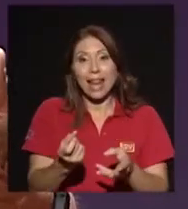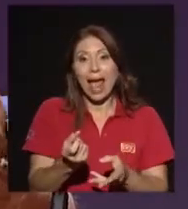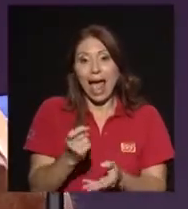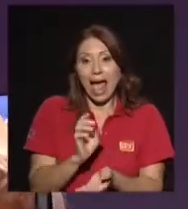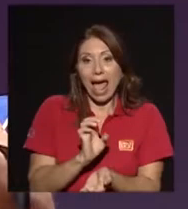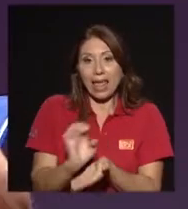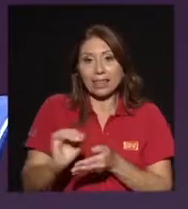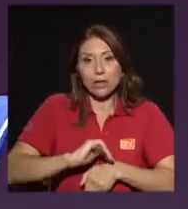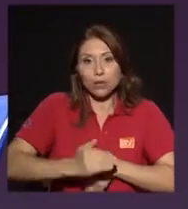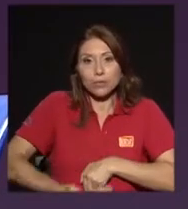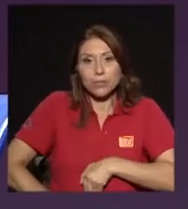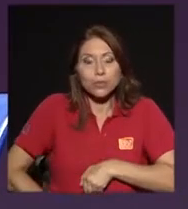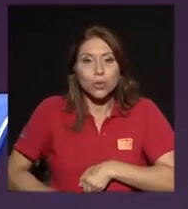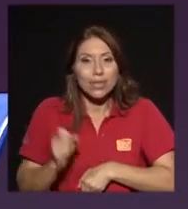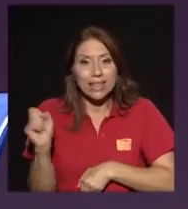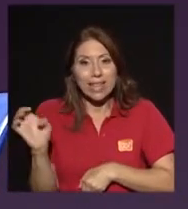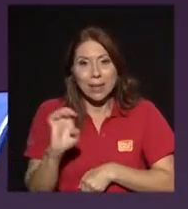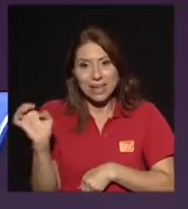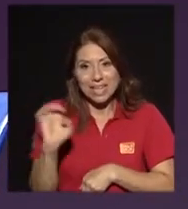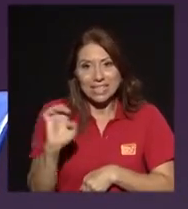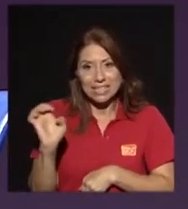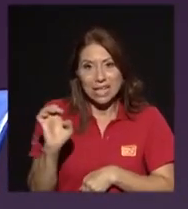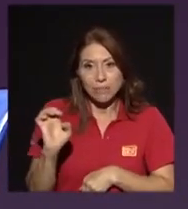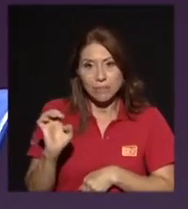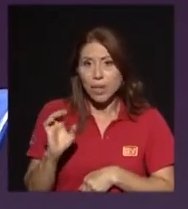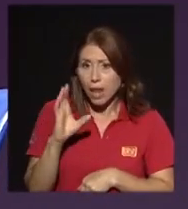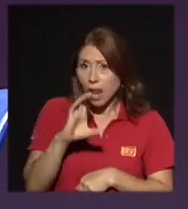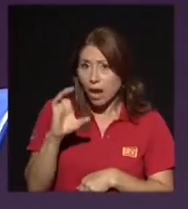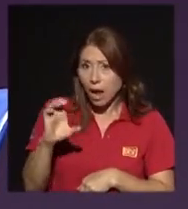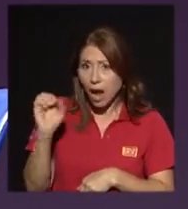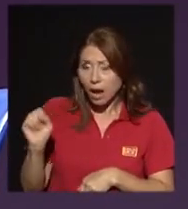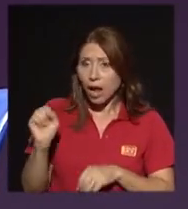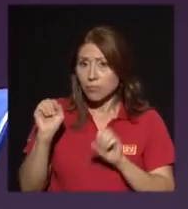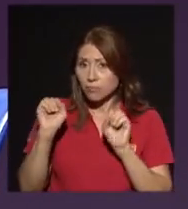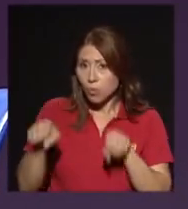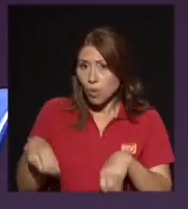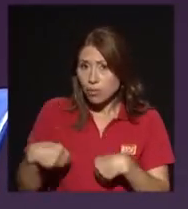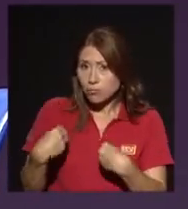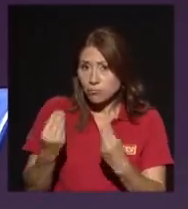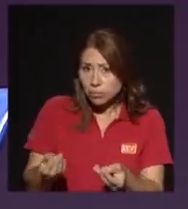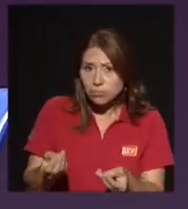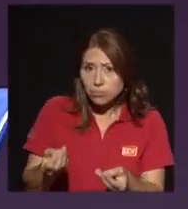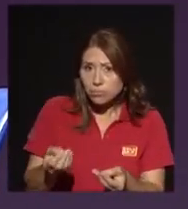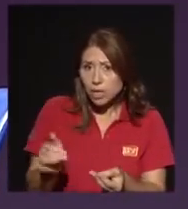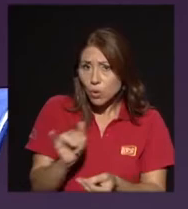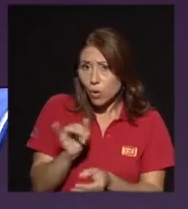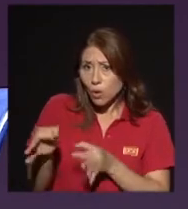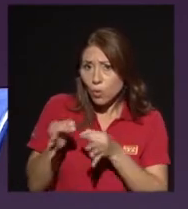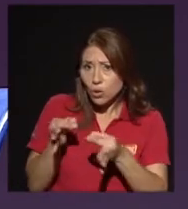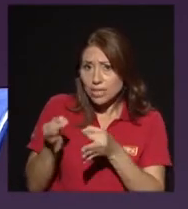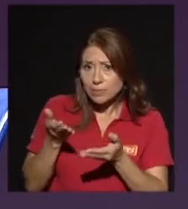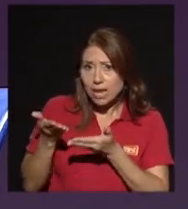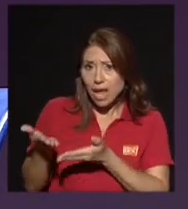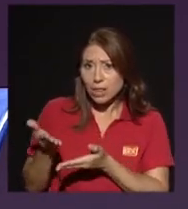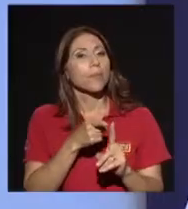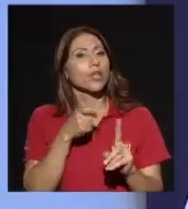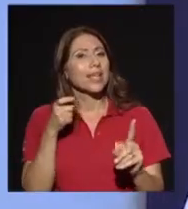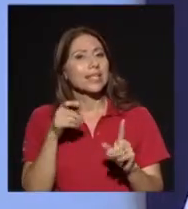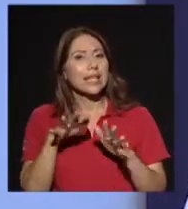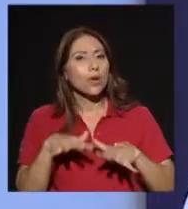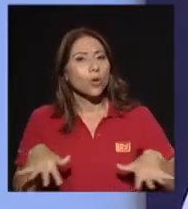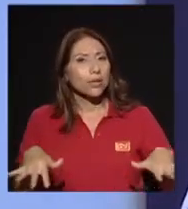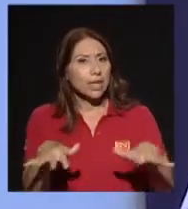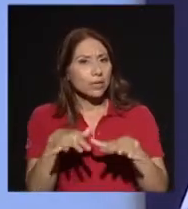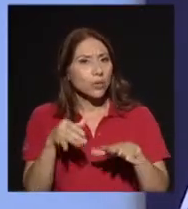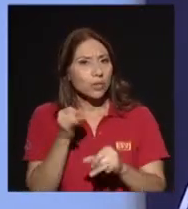Uh-huh. ¿Es posible que la caja lo brinde, así como nos lo está explicando Larisa? En contexto